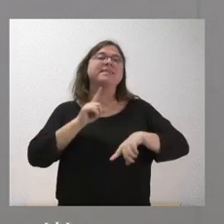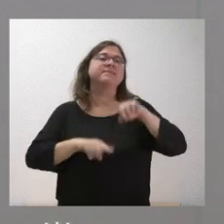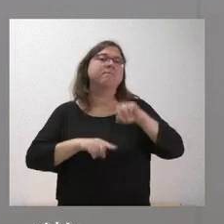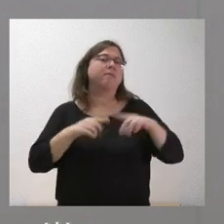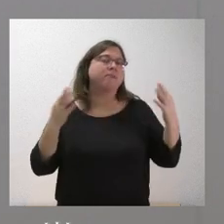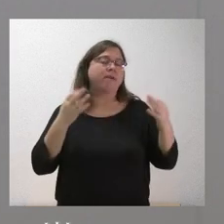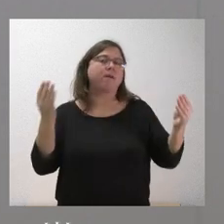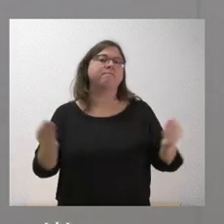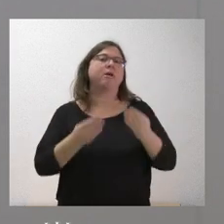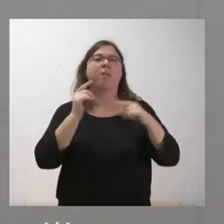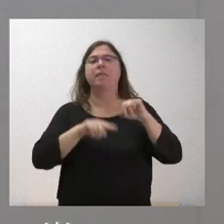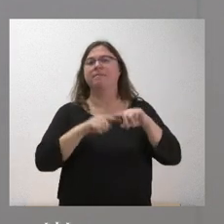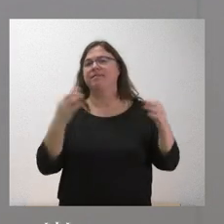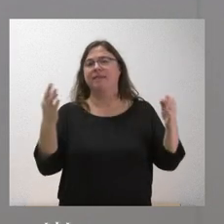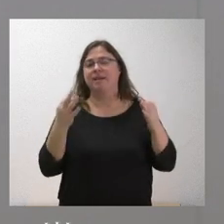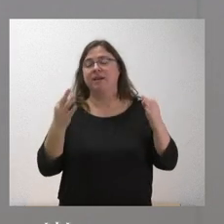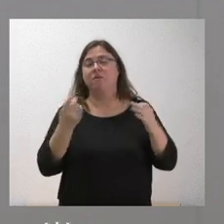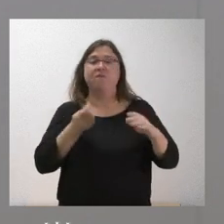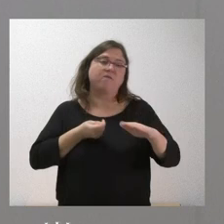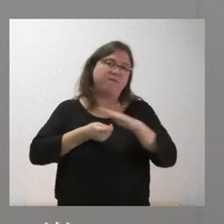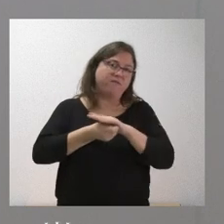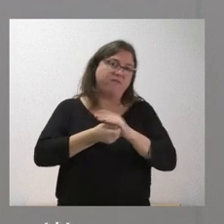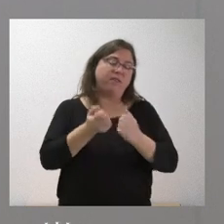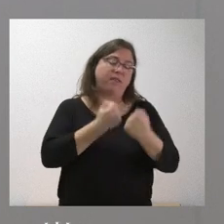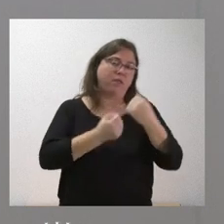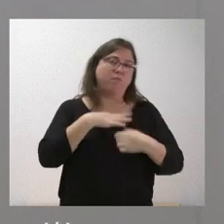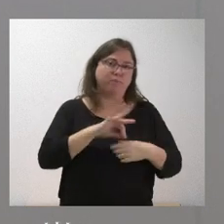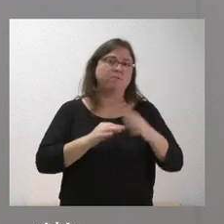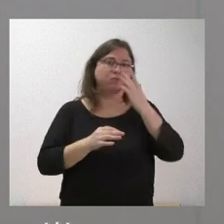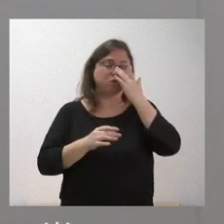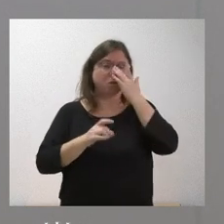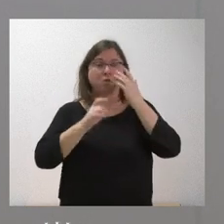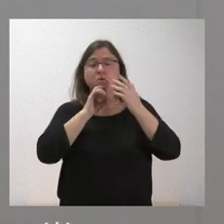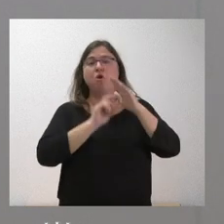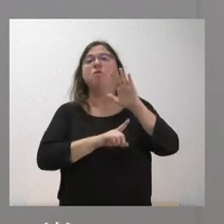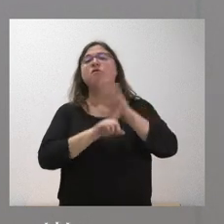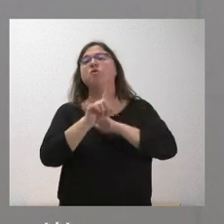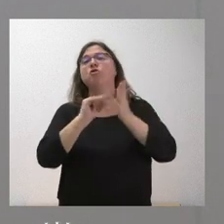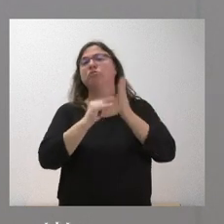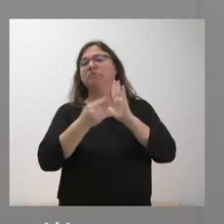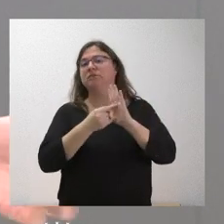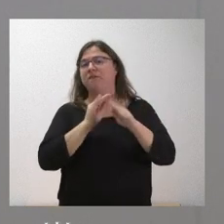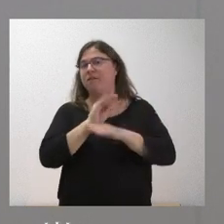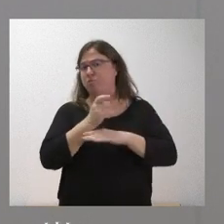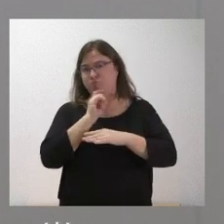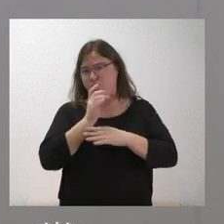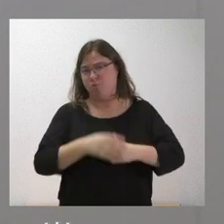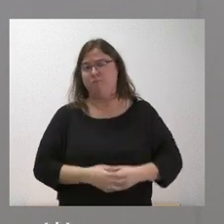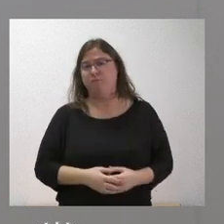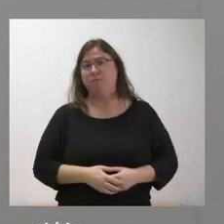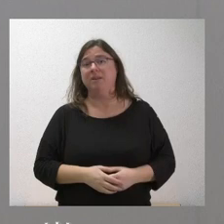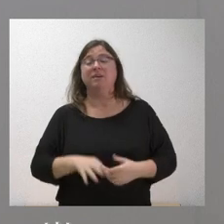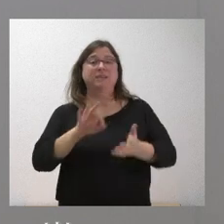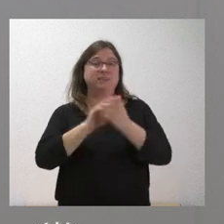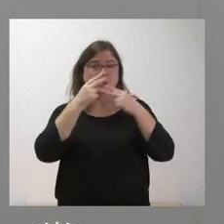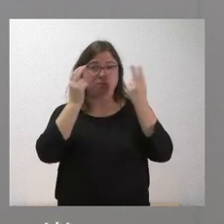posibles mejoras Pues también de la financiación que podamos tener de cómo evolucione el sistema de financiación los servicios públicos en